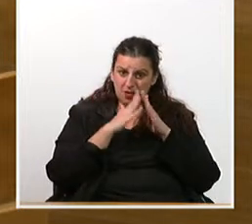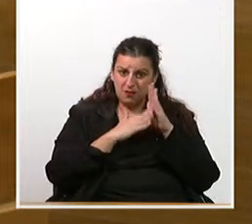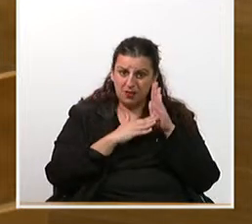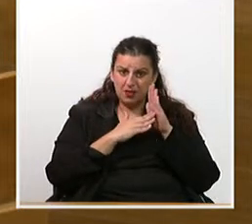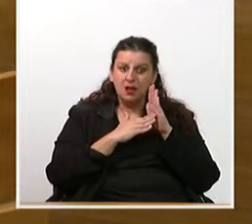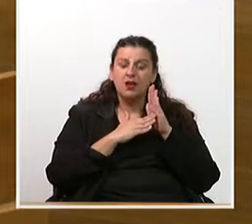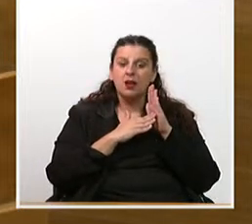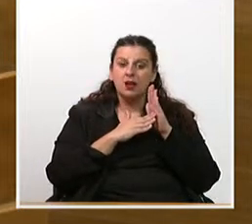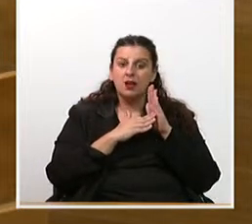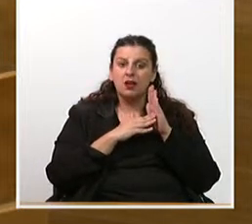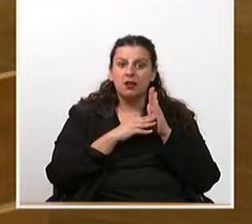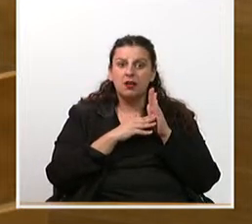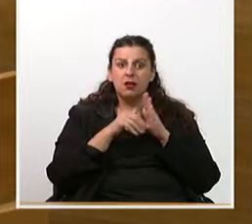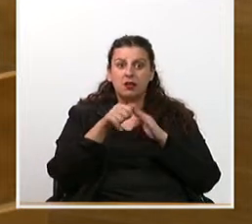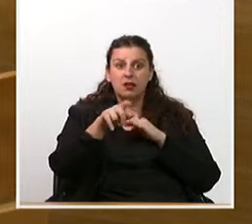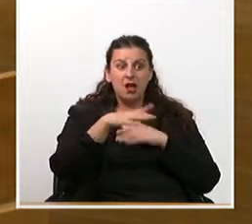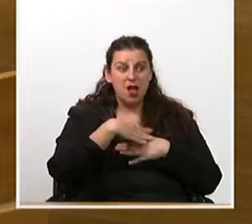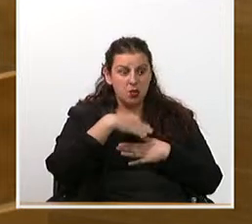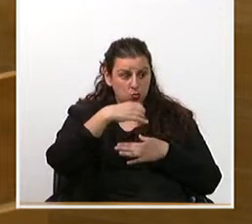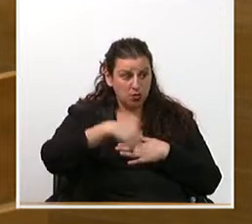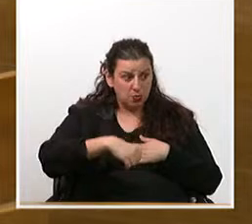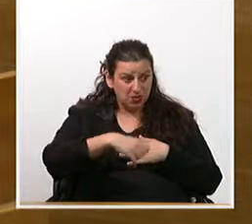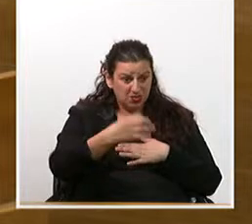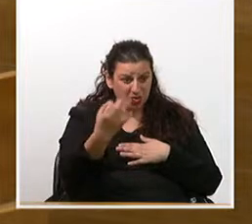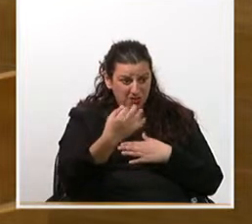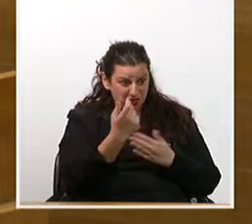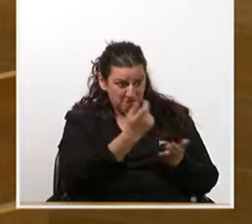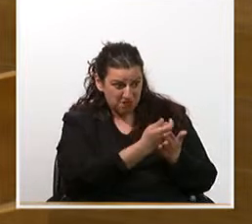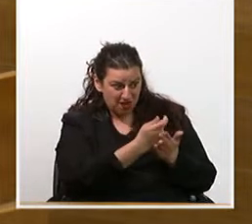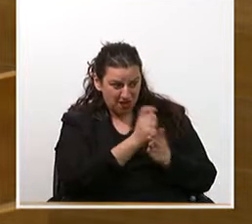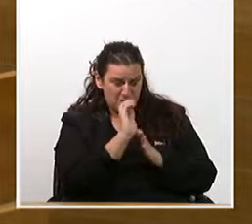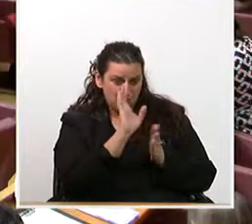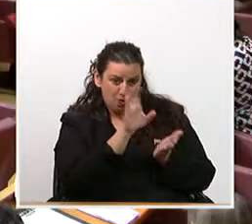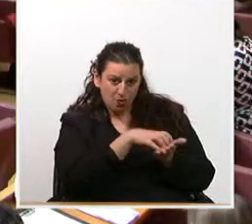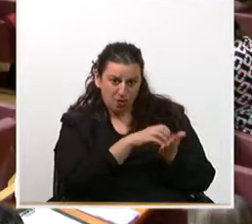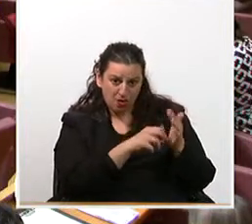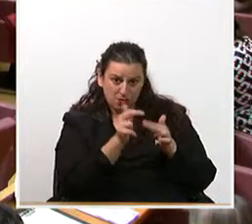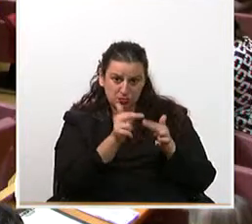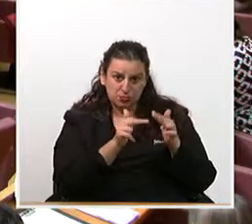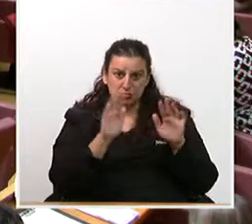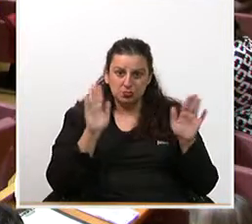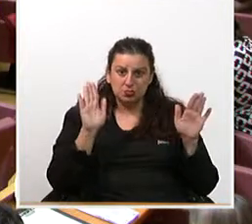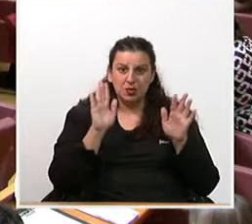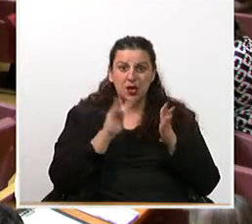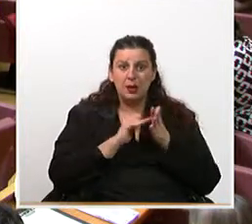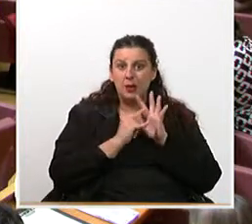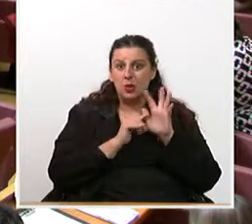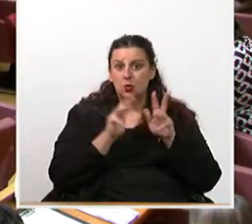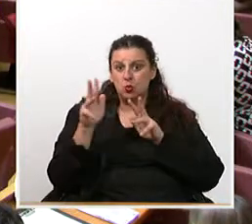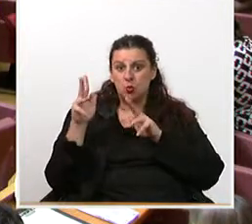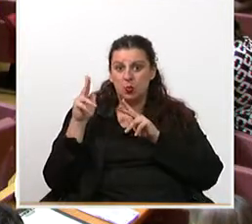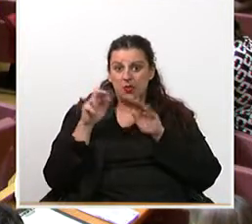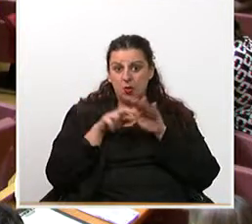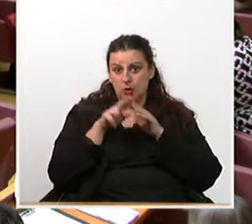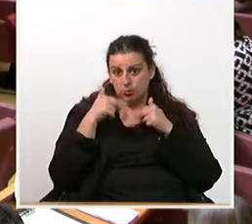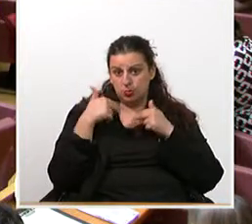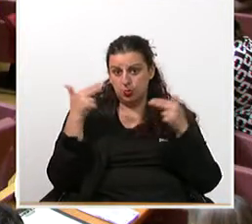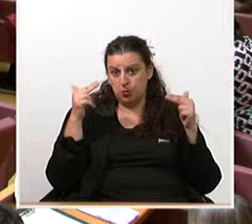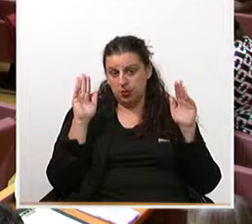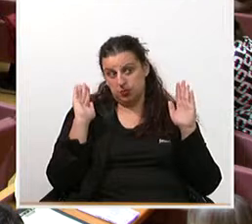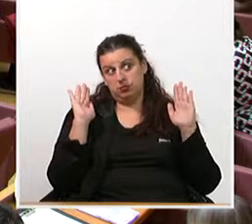aer pagar ayunt centres educativos y es una vergoña señor conseller el pl el